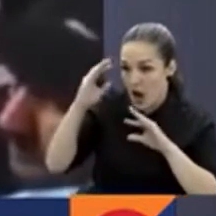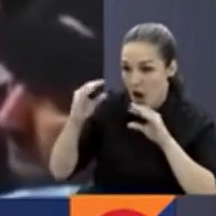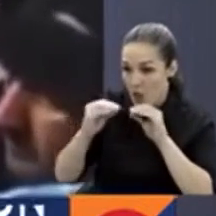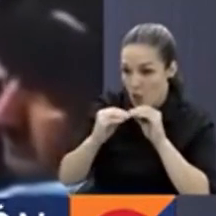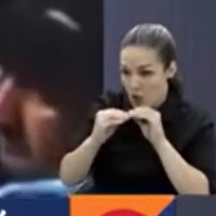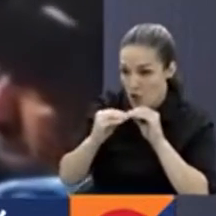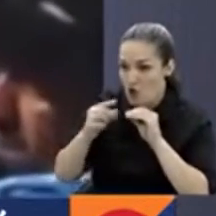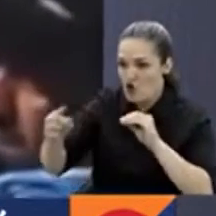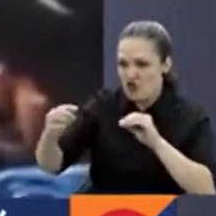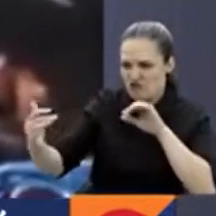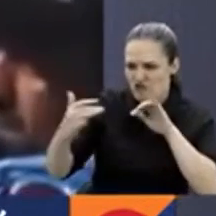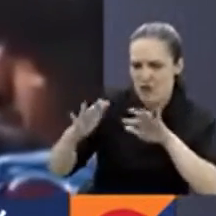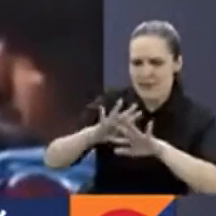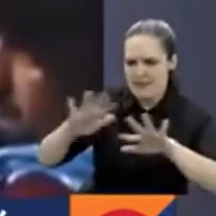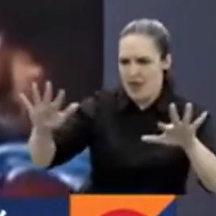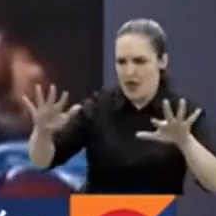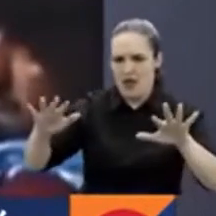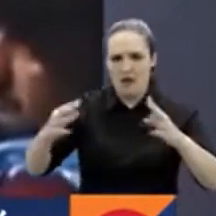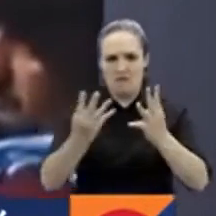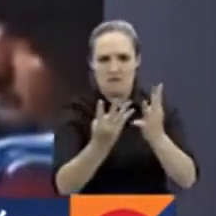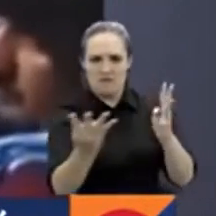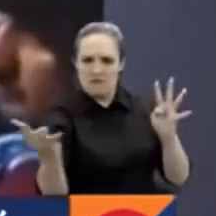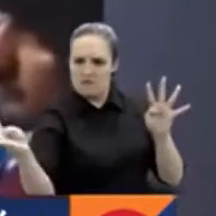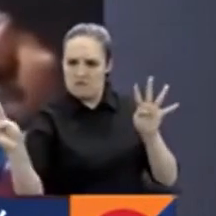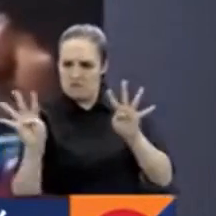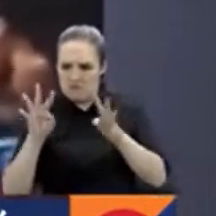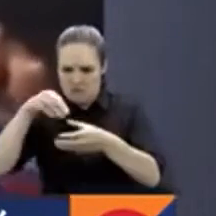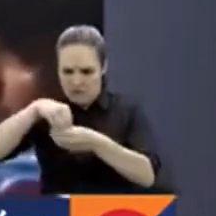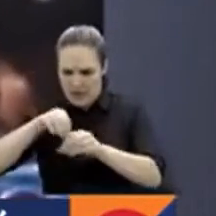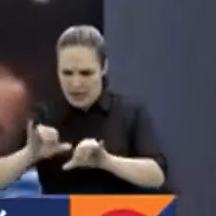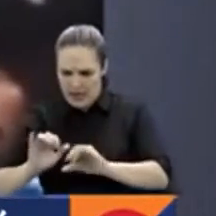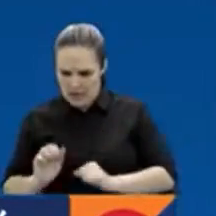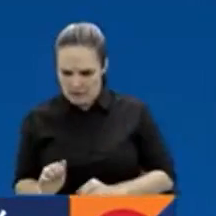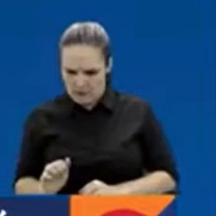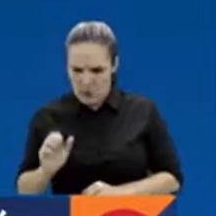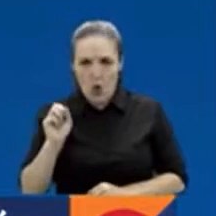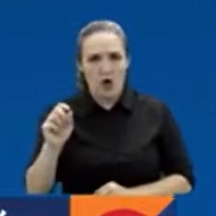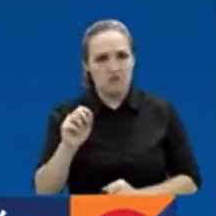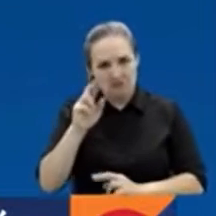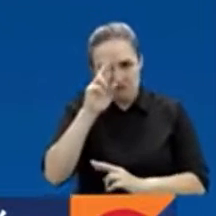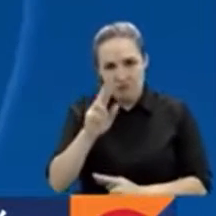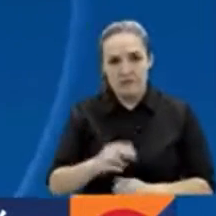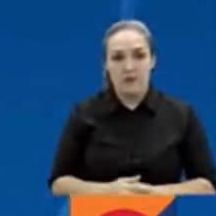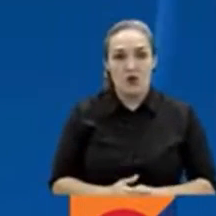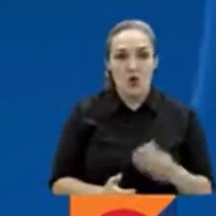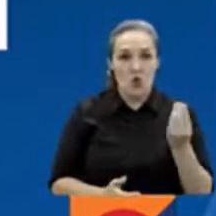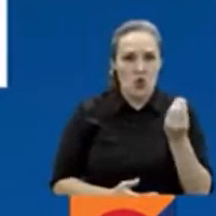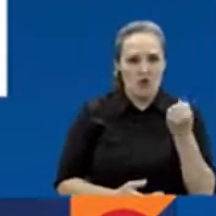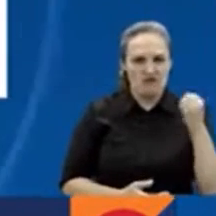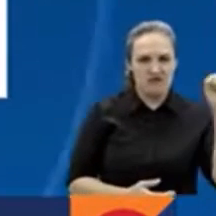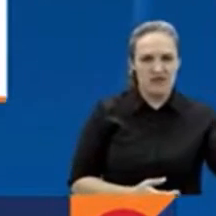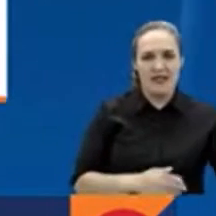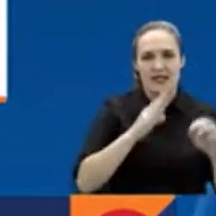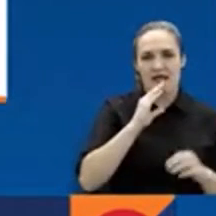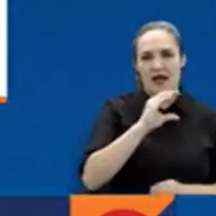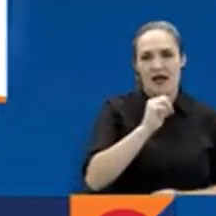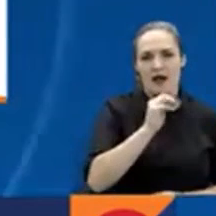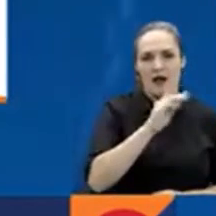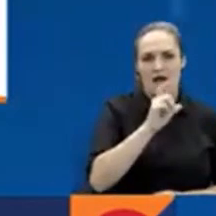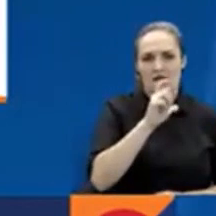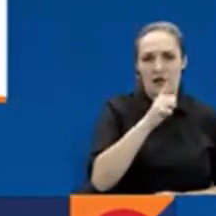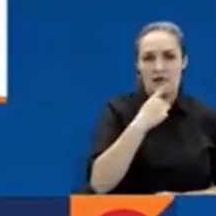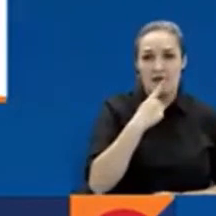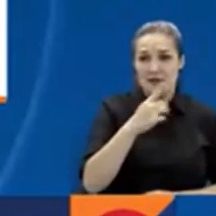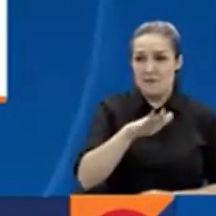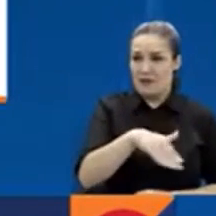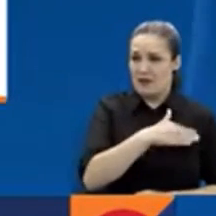evitar confrontación y proteger incluso la vida de quienes estaban en ese momento. Voces de la oposición como María Fernanda Cabal le pidieron al